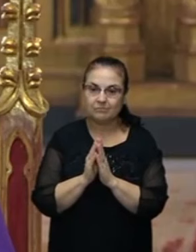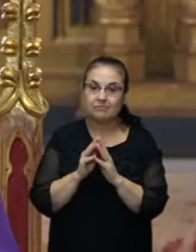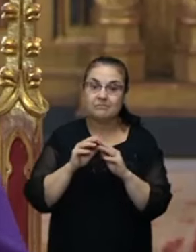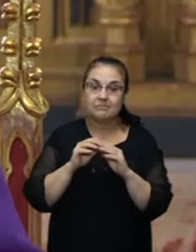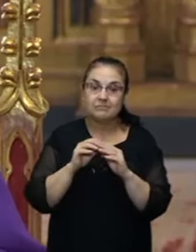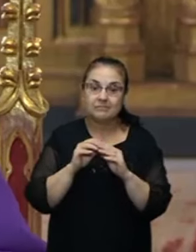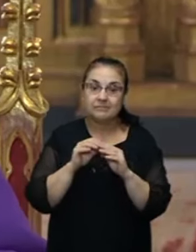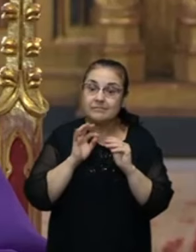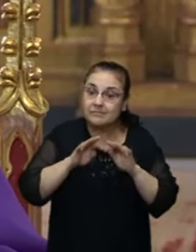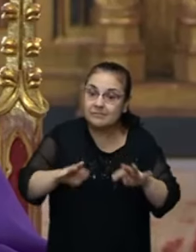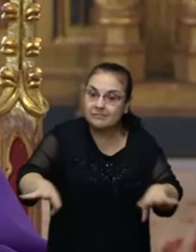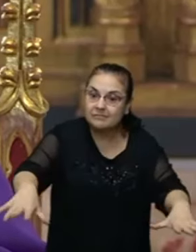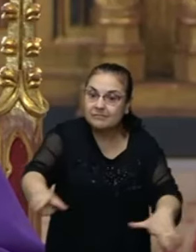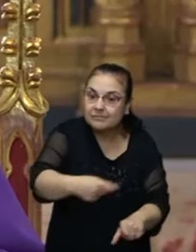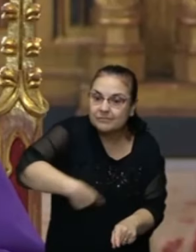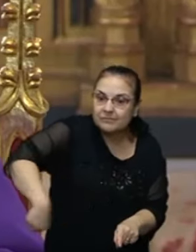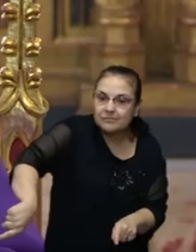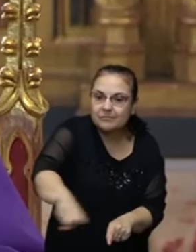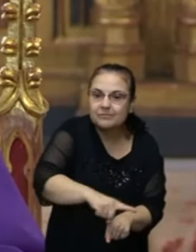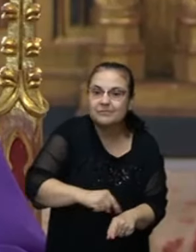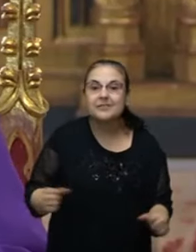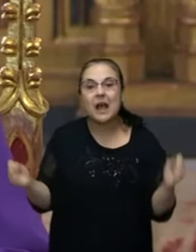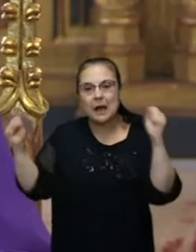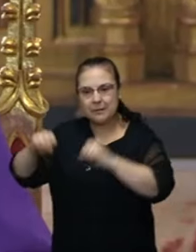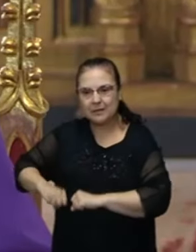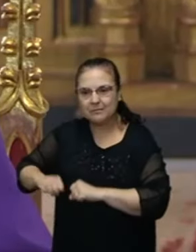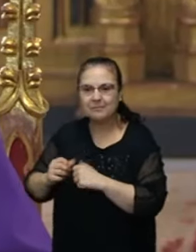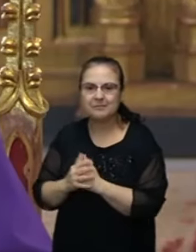Santo, descienda sobre vosotros.